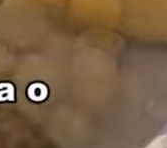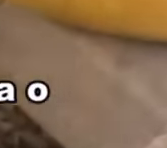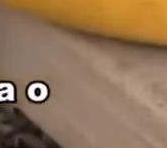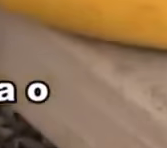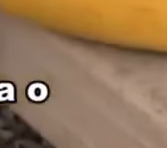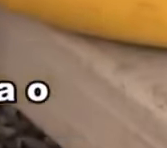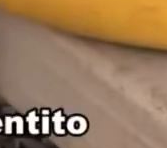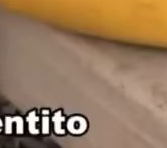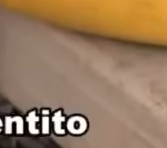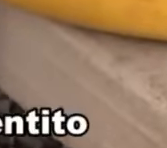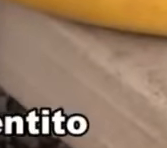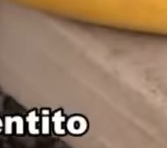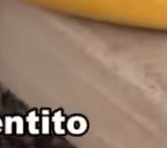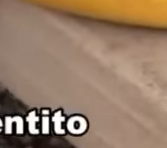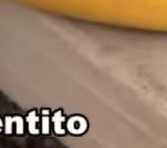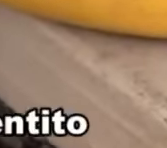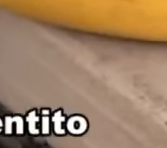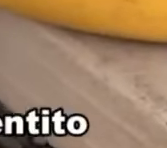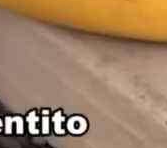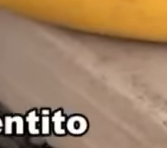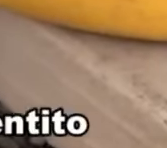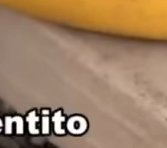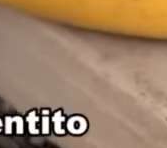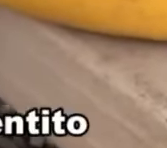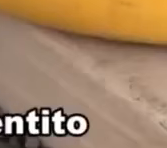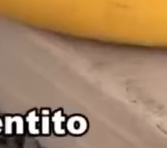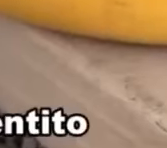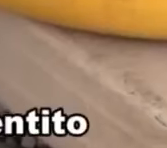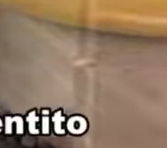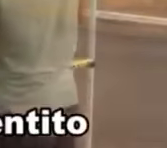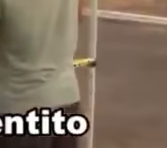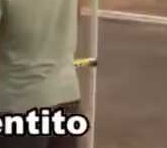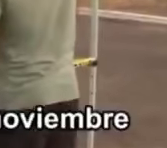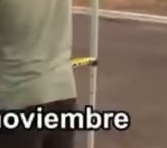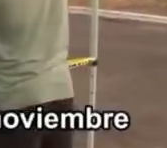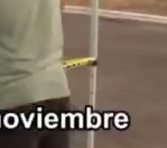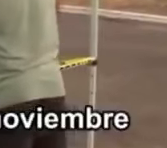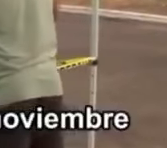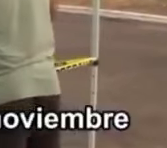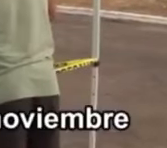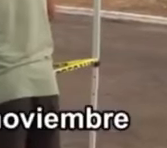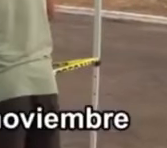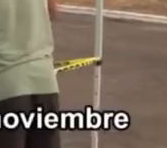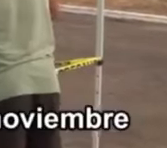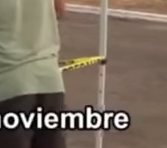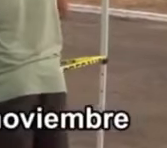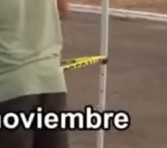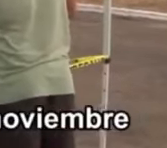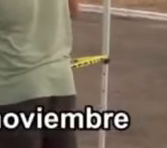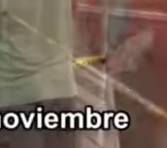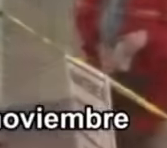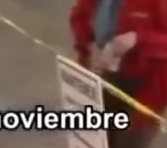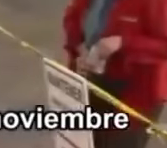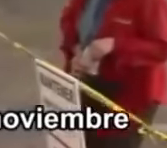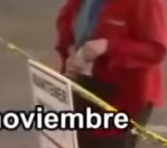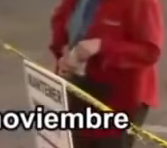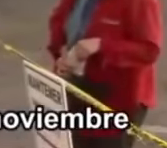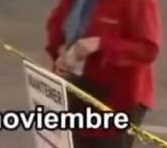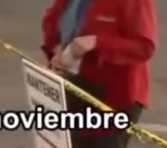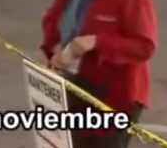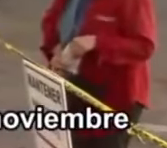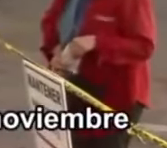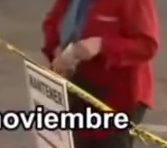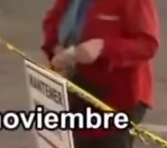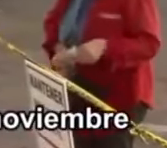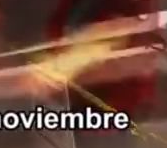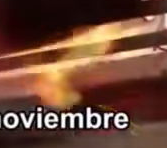y acompañados con el más exquisito champurrado calientito. Lo esperamos en la esquina de 20 de noviembre y calle 12, de lunes a sábado a partir